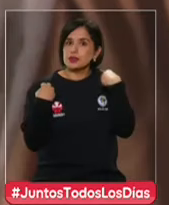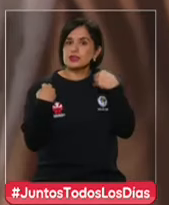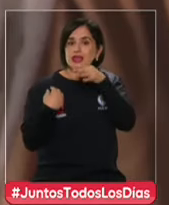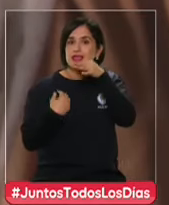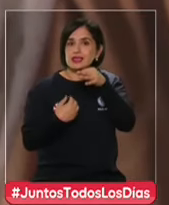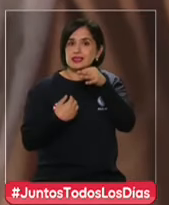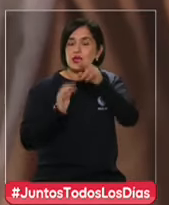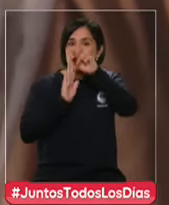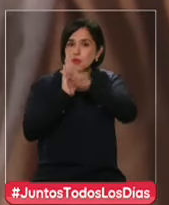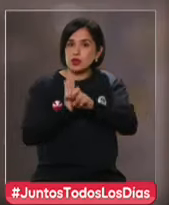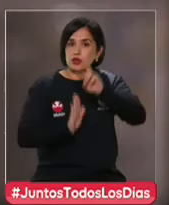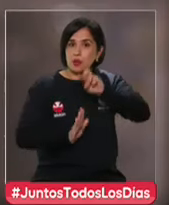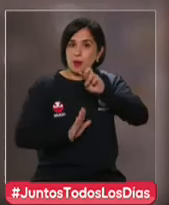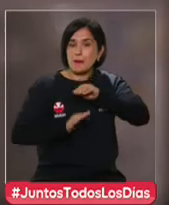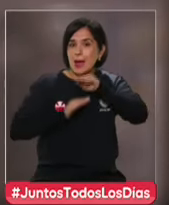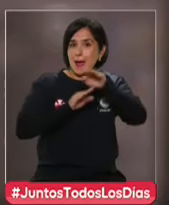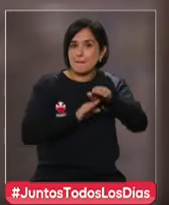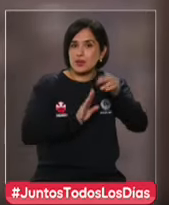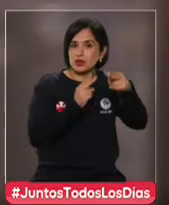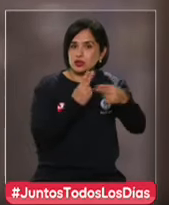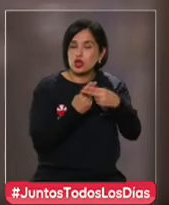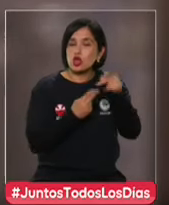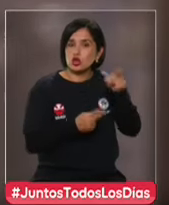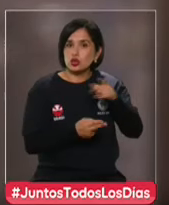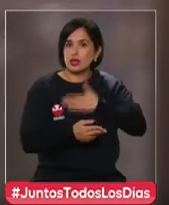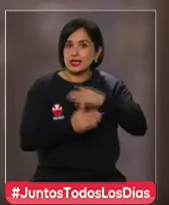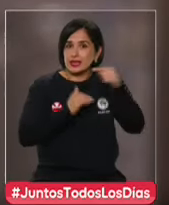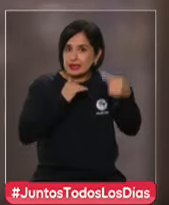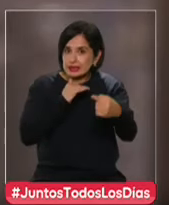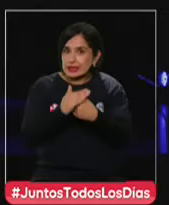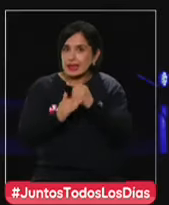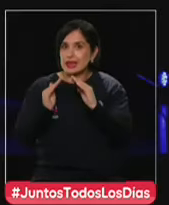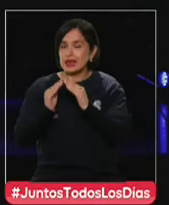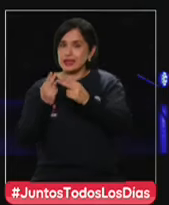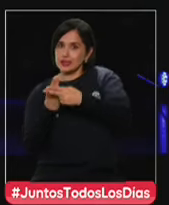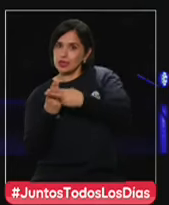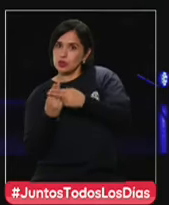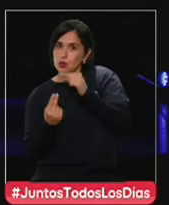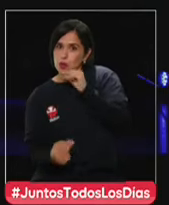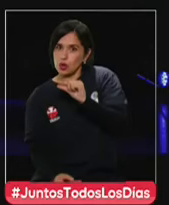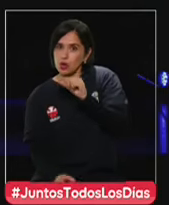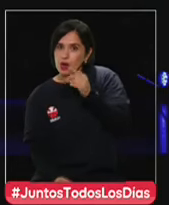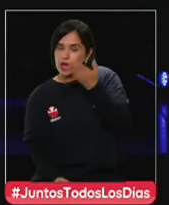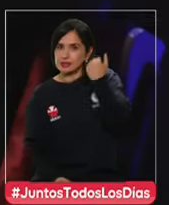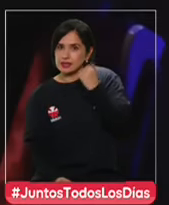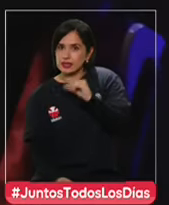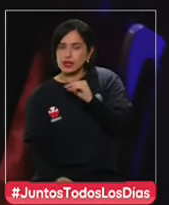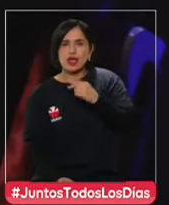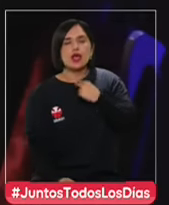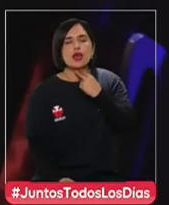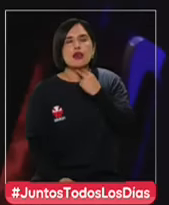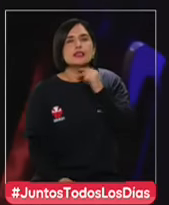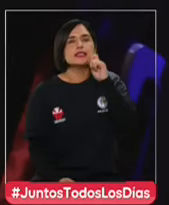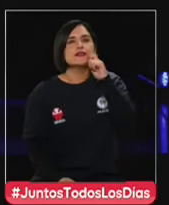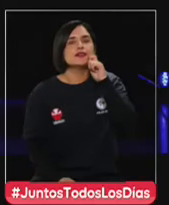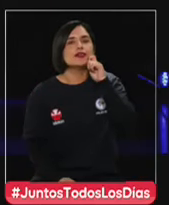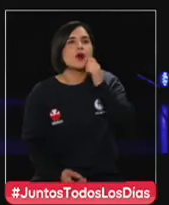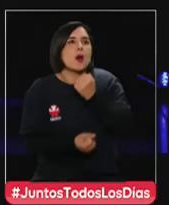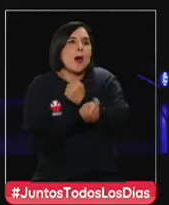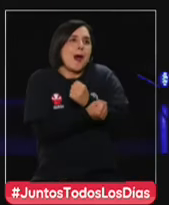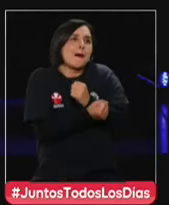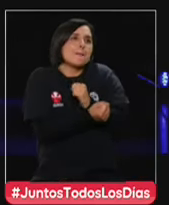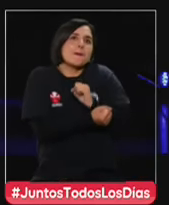papás de apoyo de la Teletón. Porque me contaron que tú venías entrando a la Teletón. Esa voz fue amor a primer llamado.